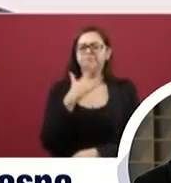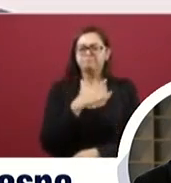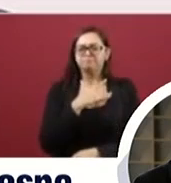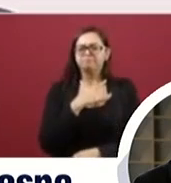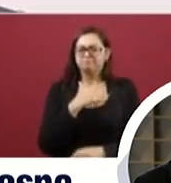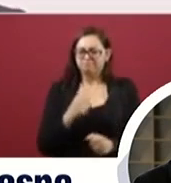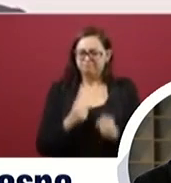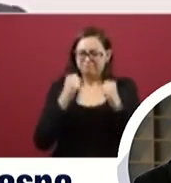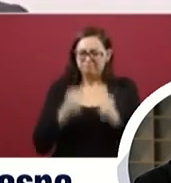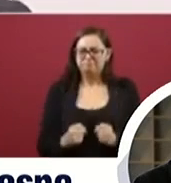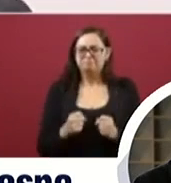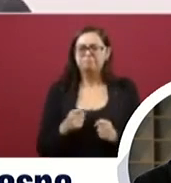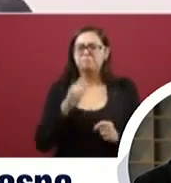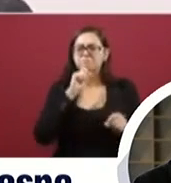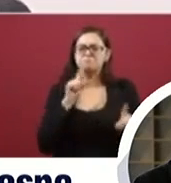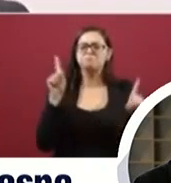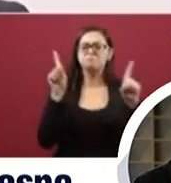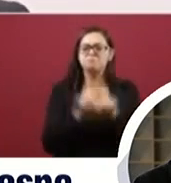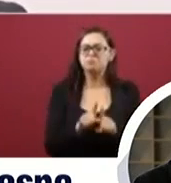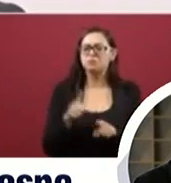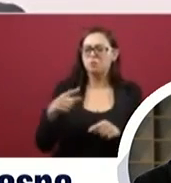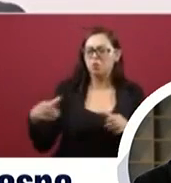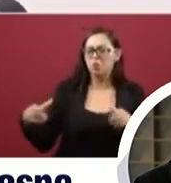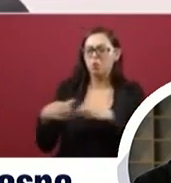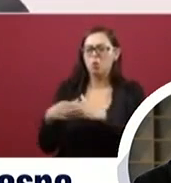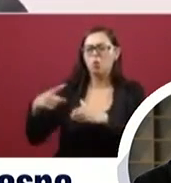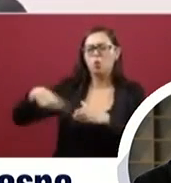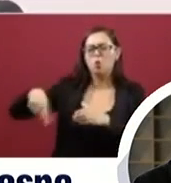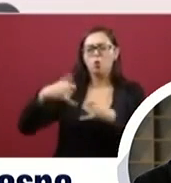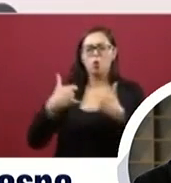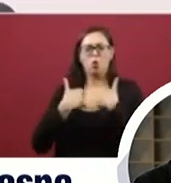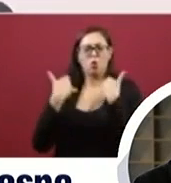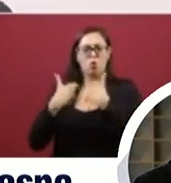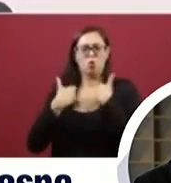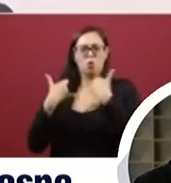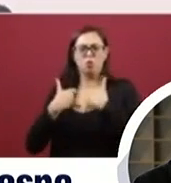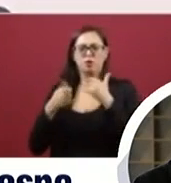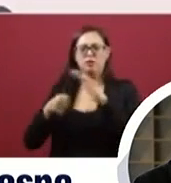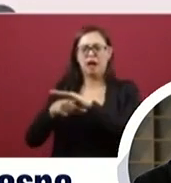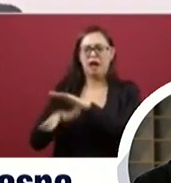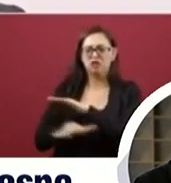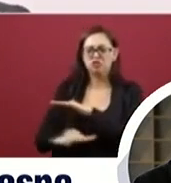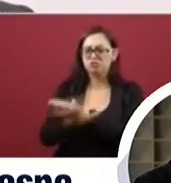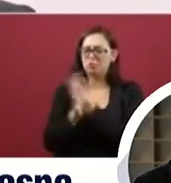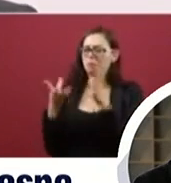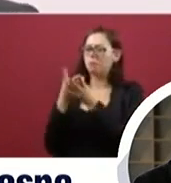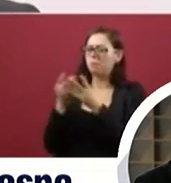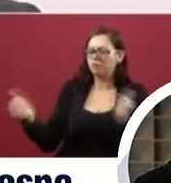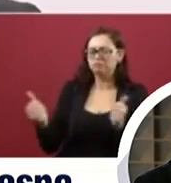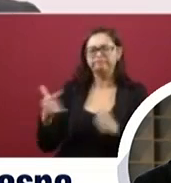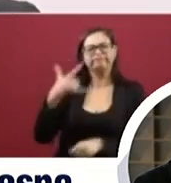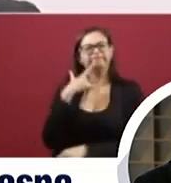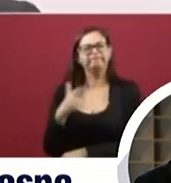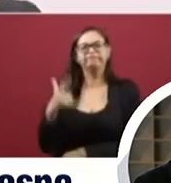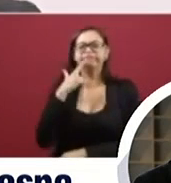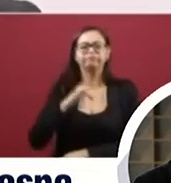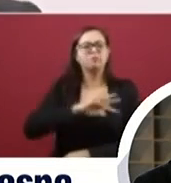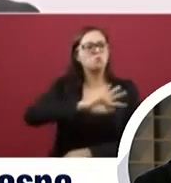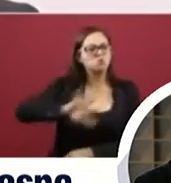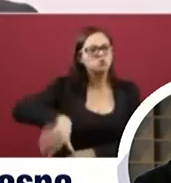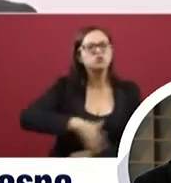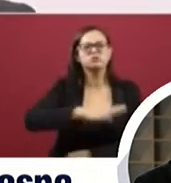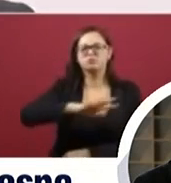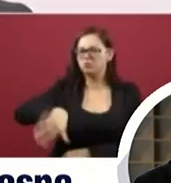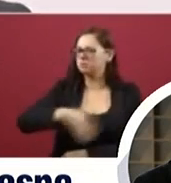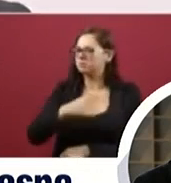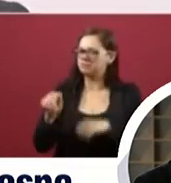privilegiados y oscuros. Bueno, eso mismo, más allá de que no sirve de nada, porque las calificadoras siguen haciendo lo que ellos saben hacer, que